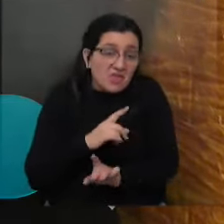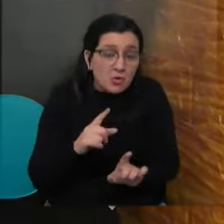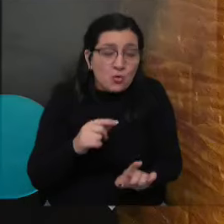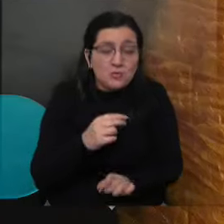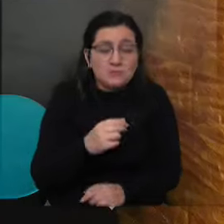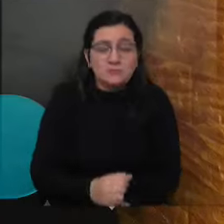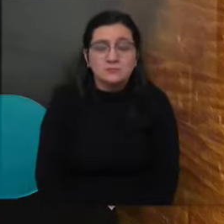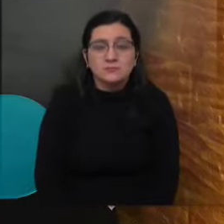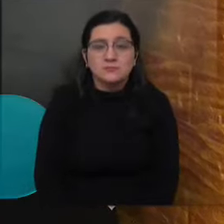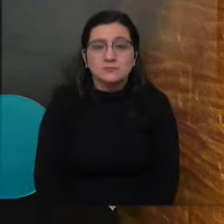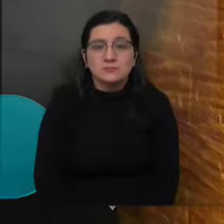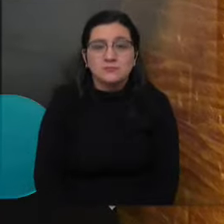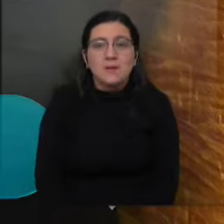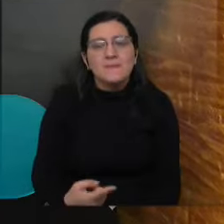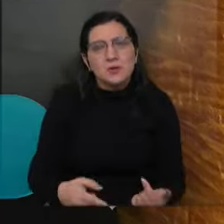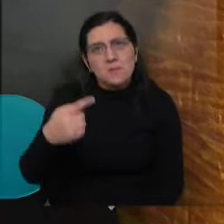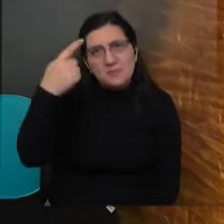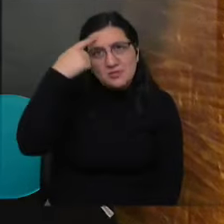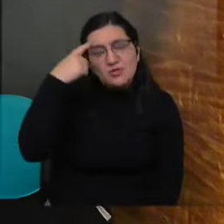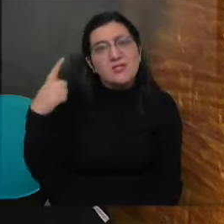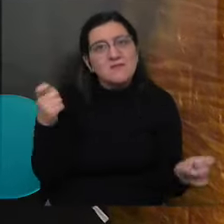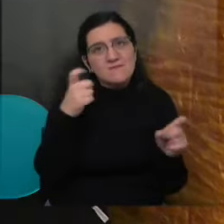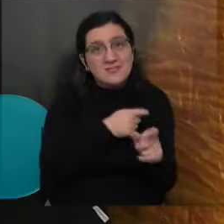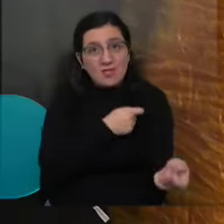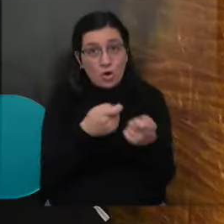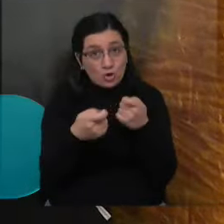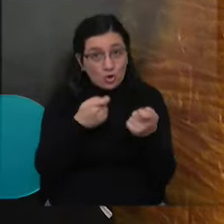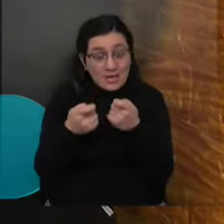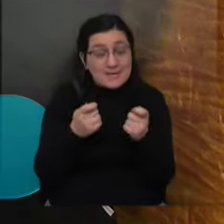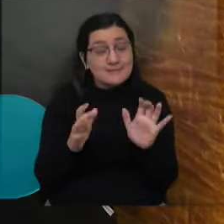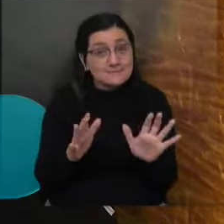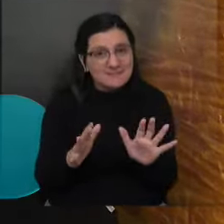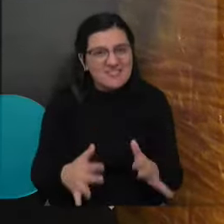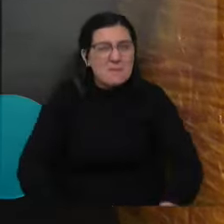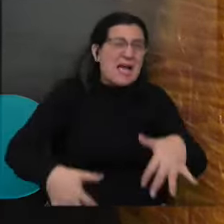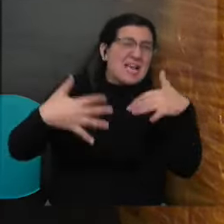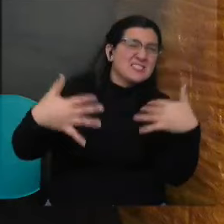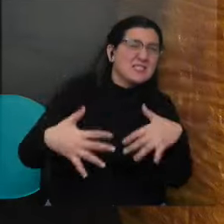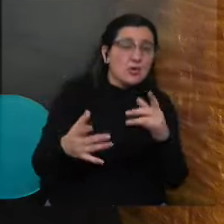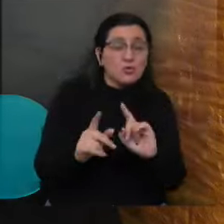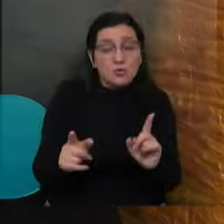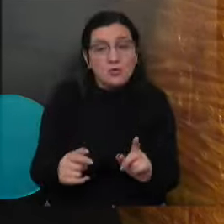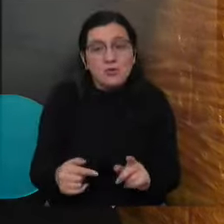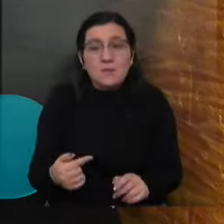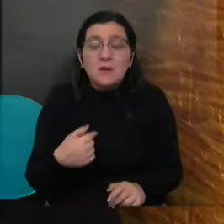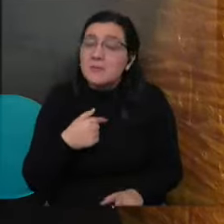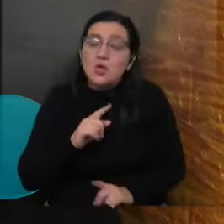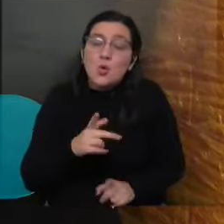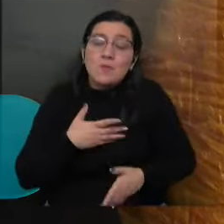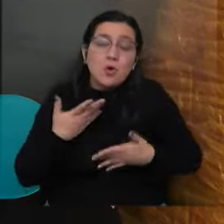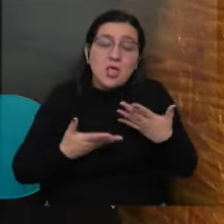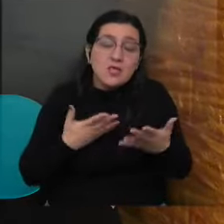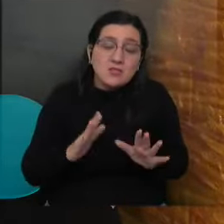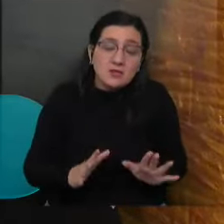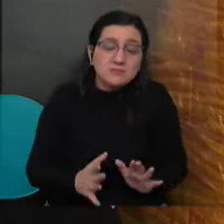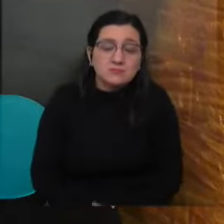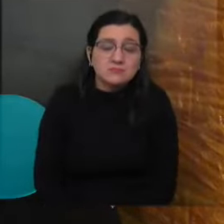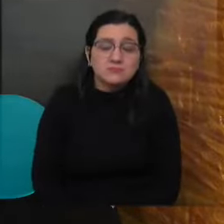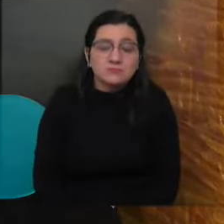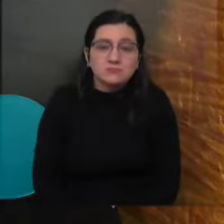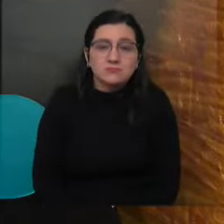Este pero debe ser algo difícil de controlar también no pero pero no en mi caso eso no no me molesta Al contrario lo tomo como